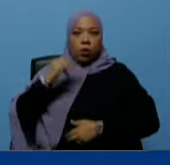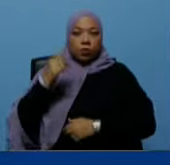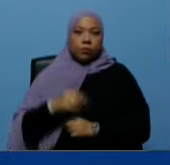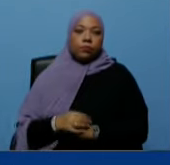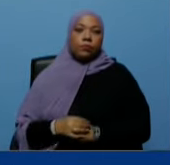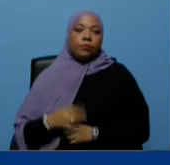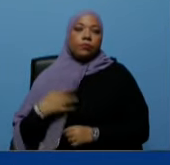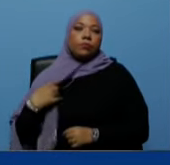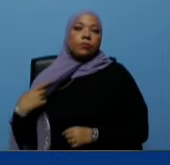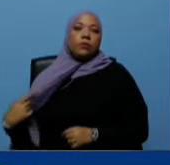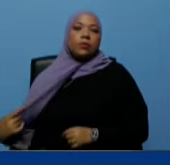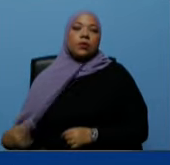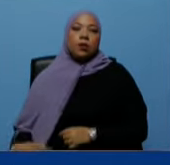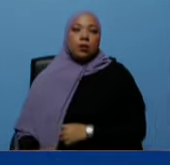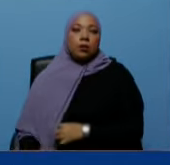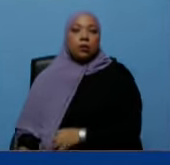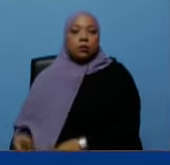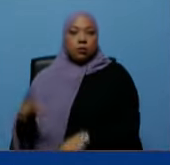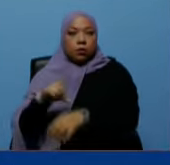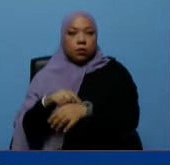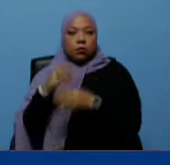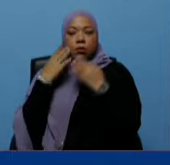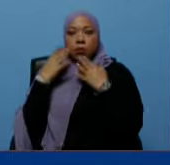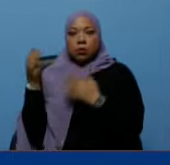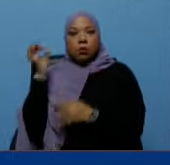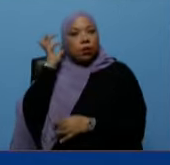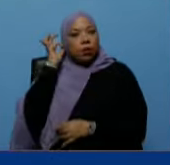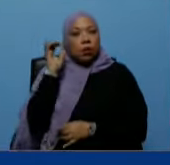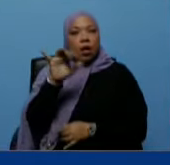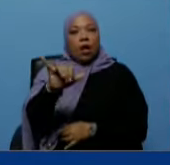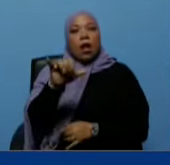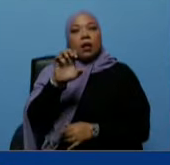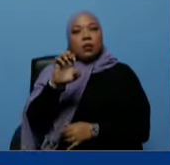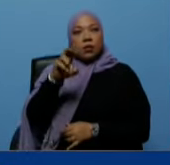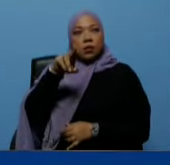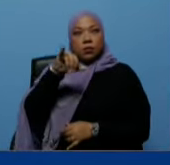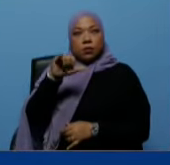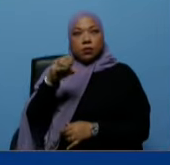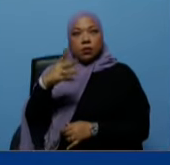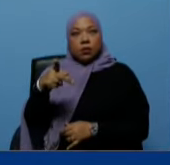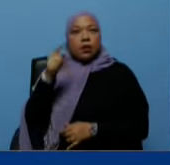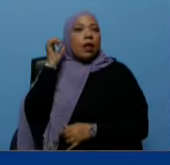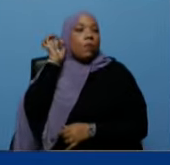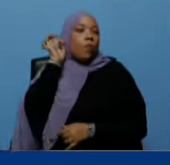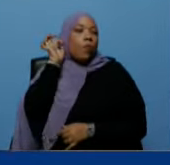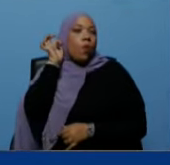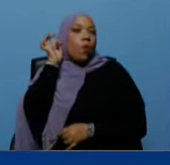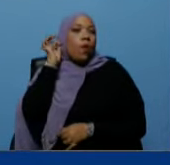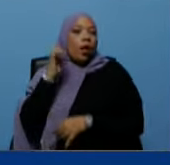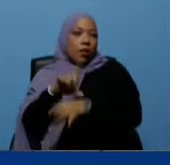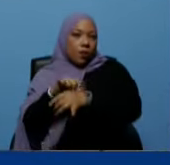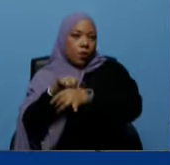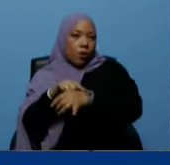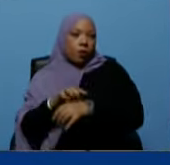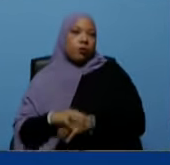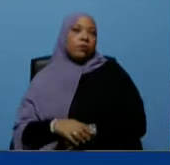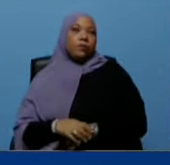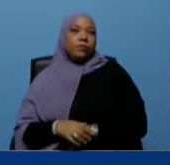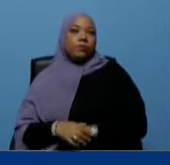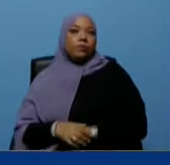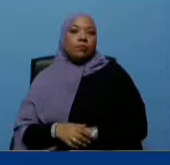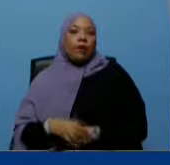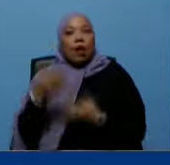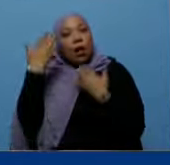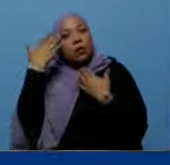presidente. Aquí le comunico a la doctora Jessica para que nos informe sobre la parte técnica. Saludos,